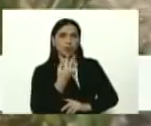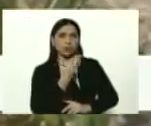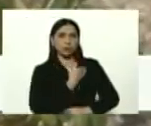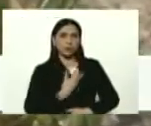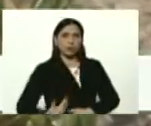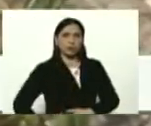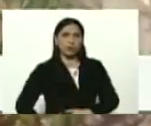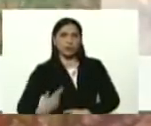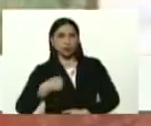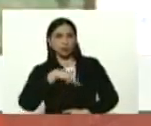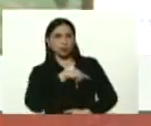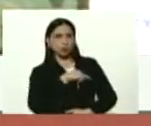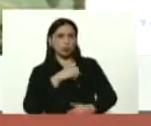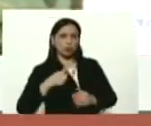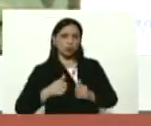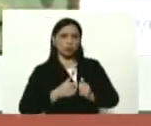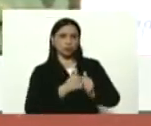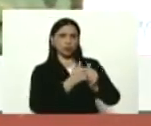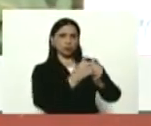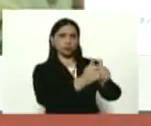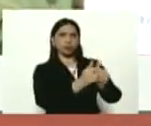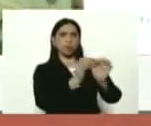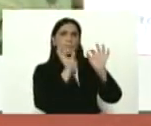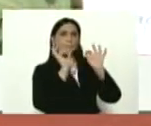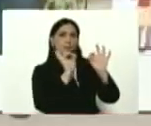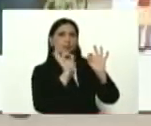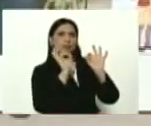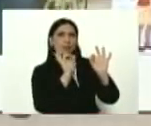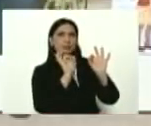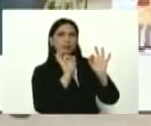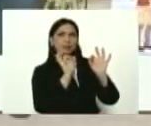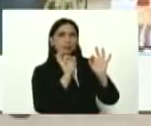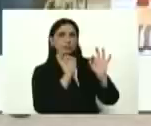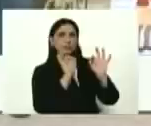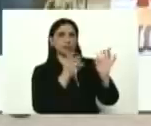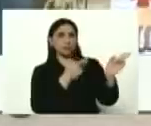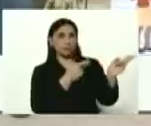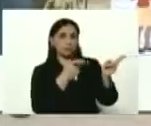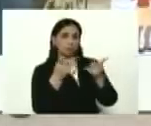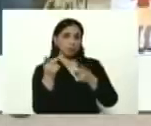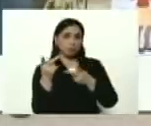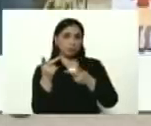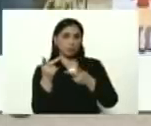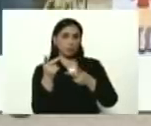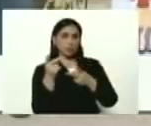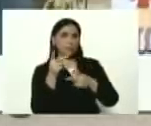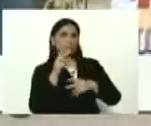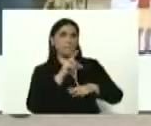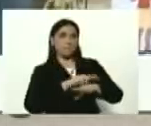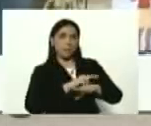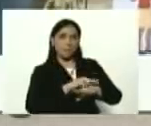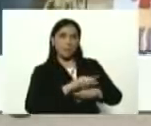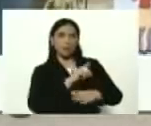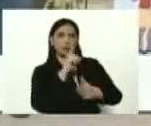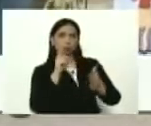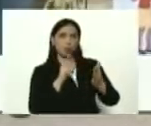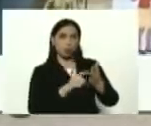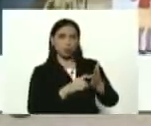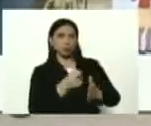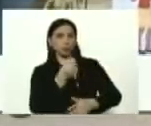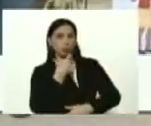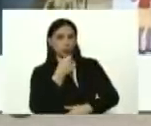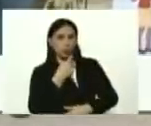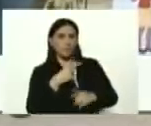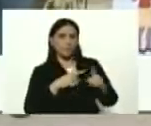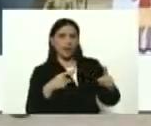presidente, estuvimos acompañados por especialistas que nos indicaron medicina complementaria para la